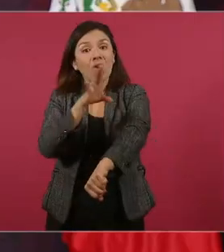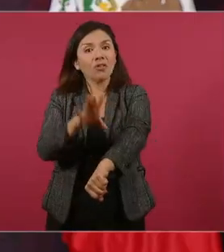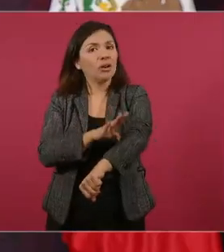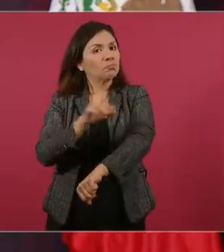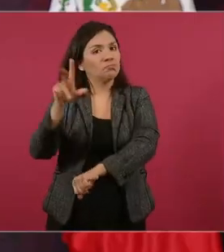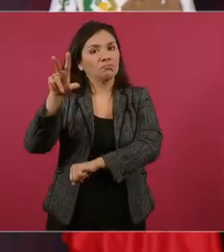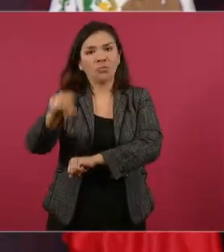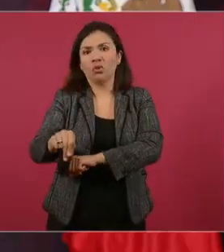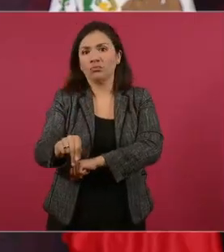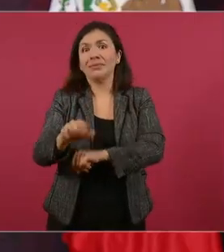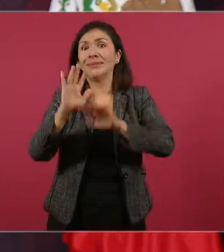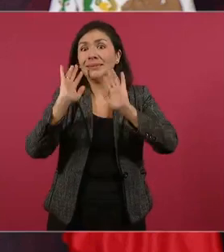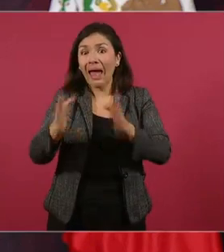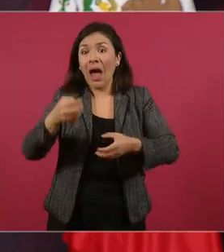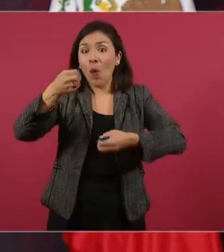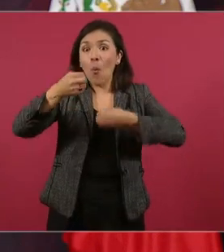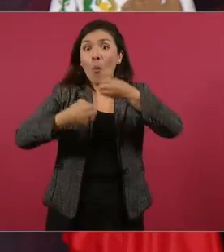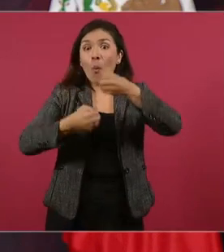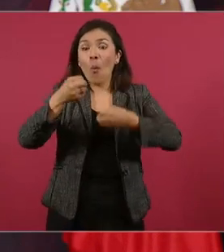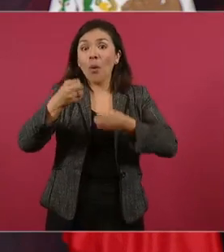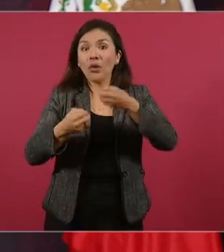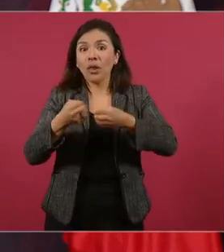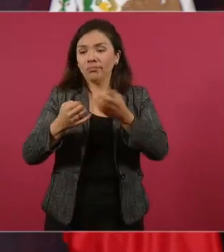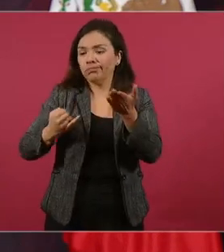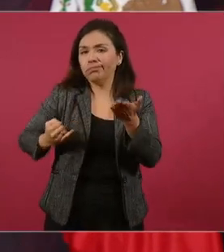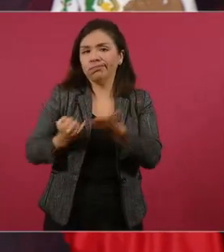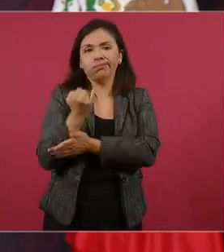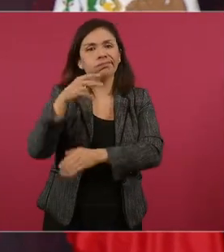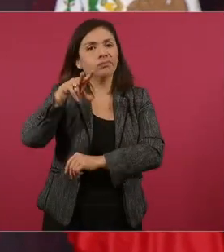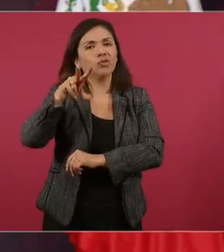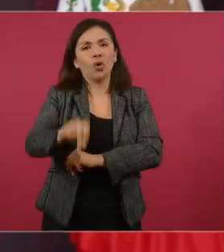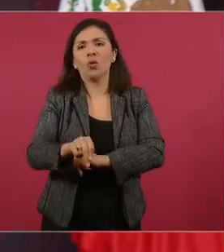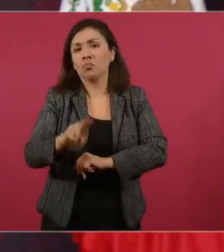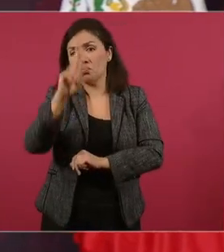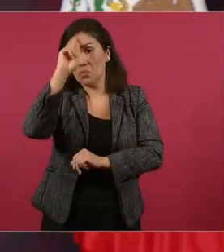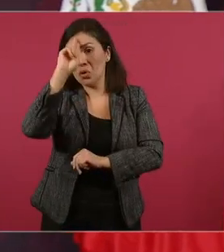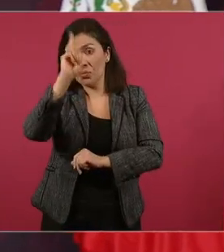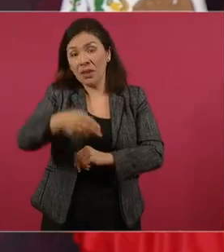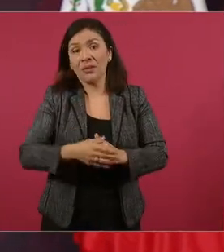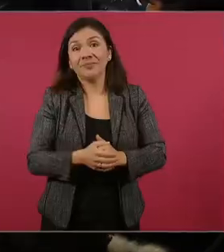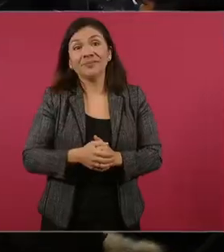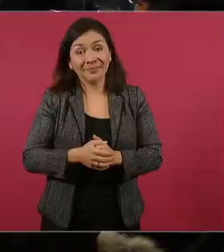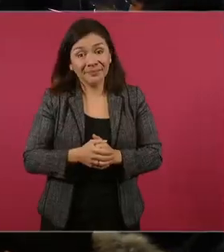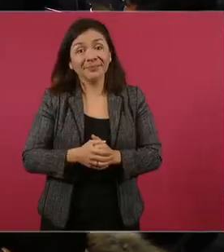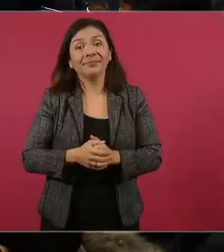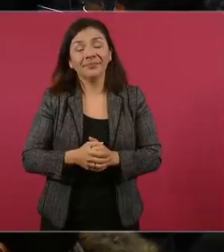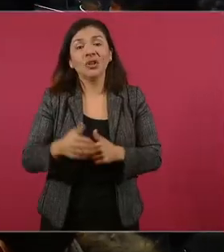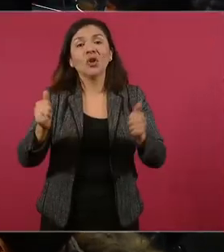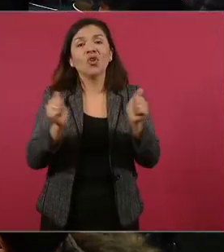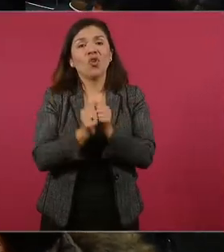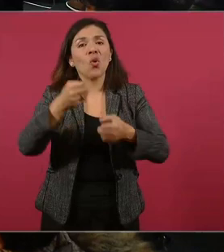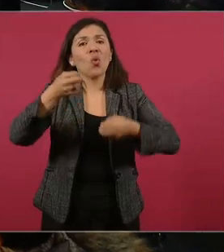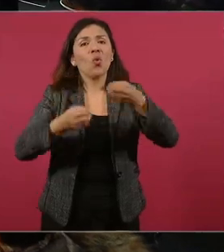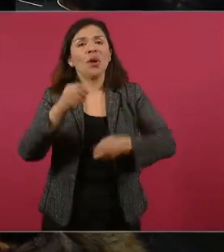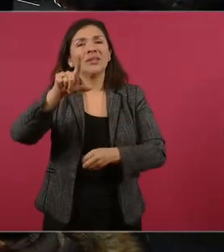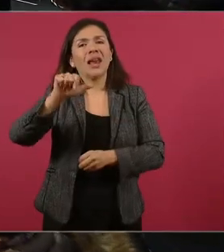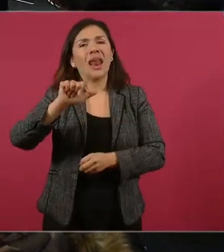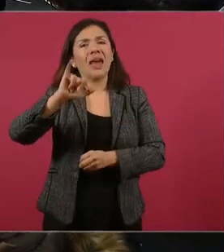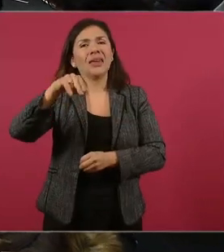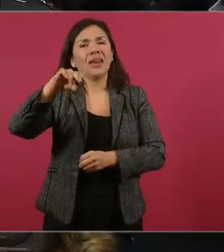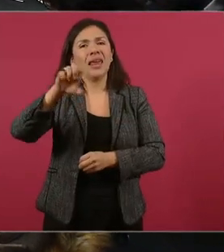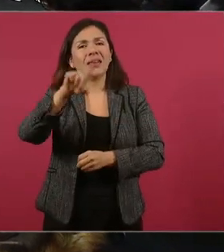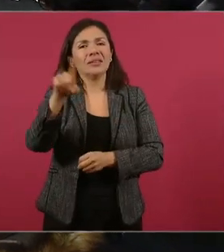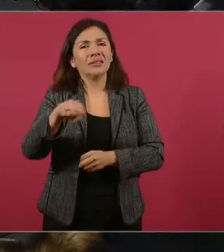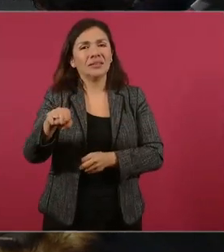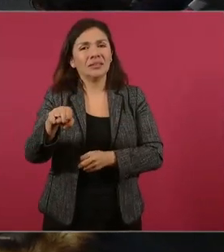Hasta la Corte resolvió. El ministro Lainez, que no se me olvida,